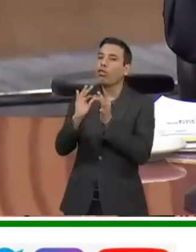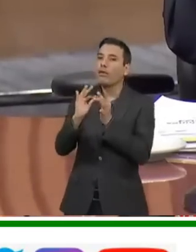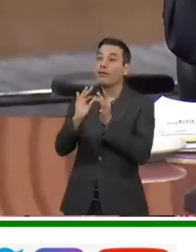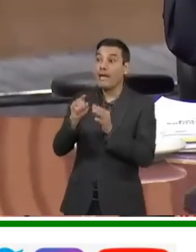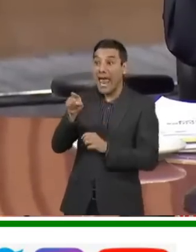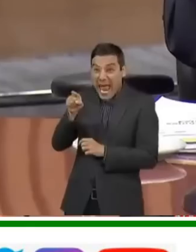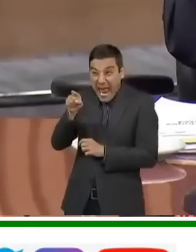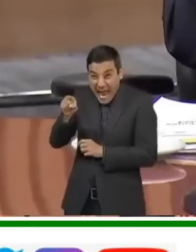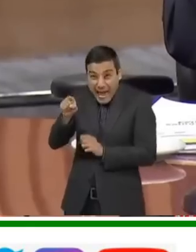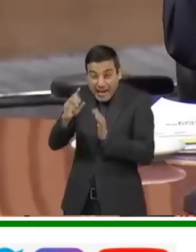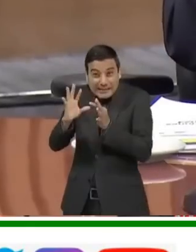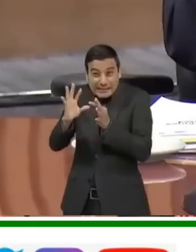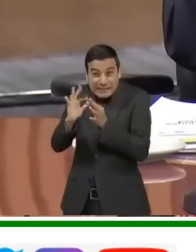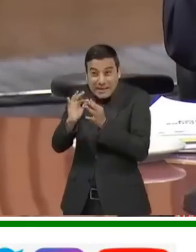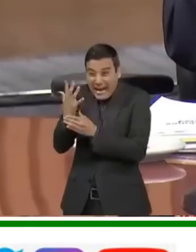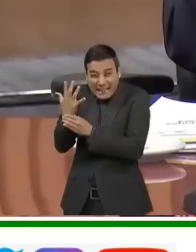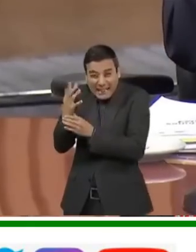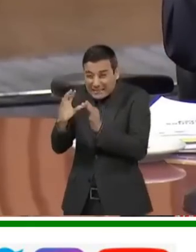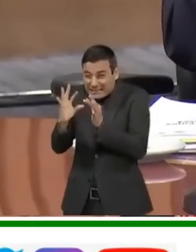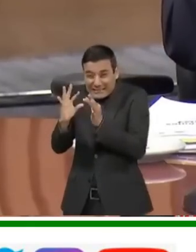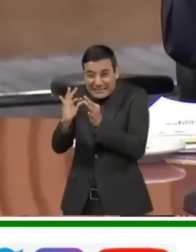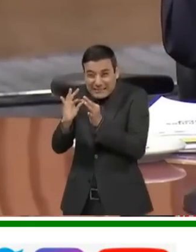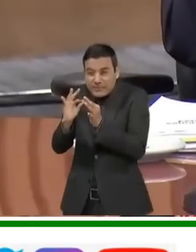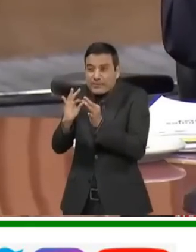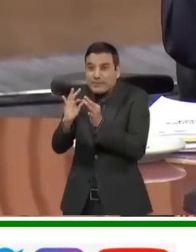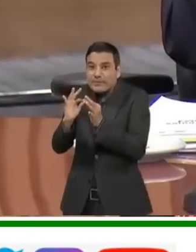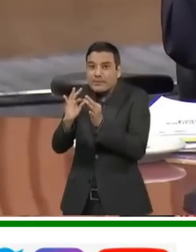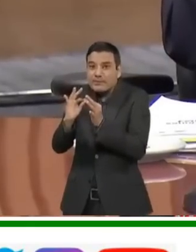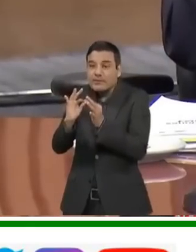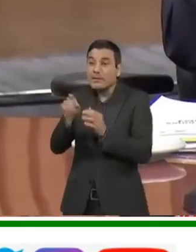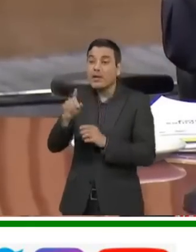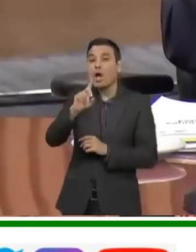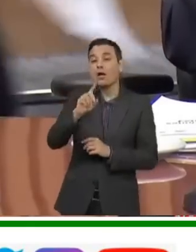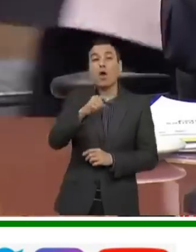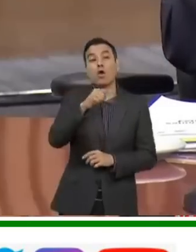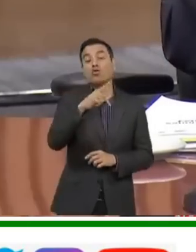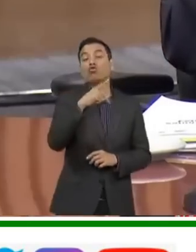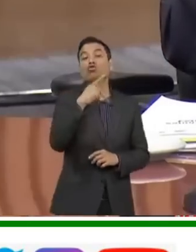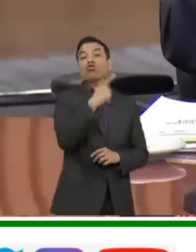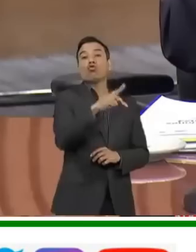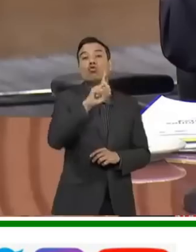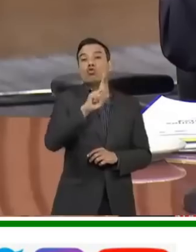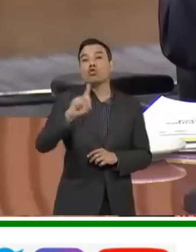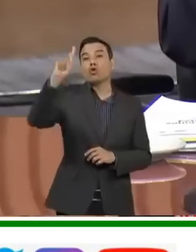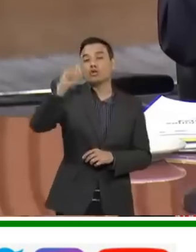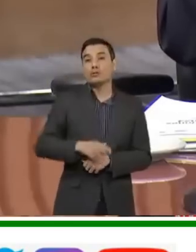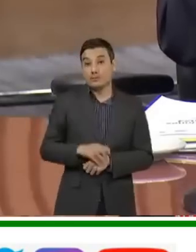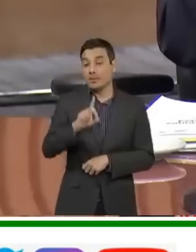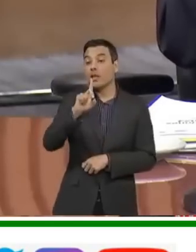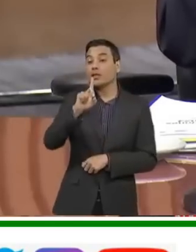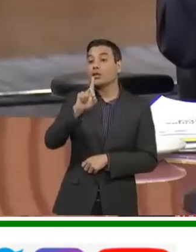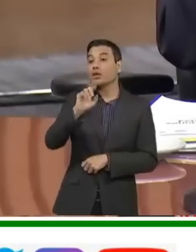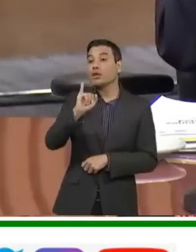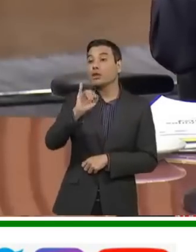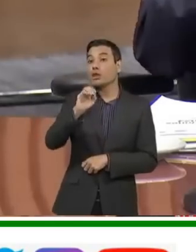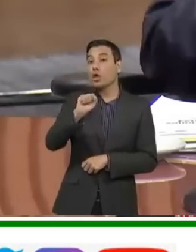verbal, una referencia explícita a nuestro Dios, y efectivamente dijo Dios. Entonces,